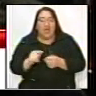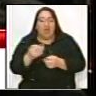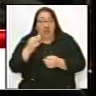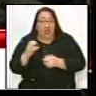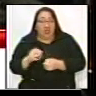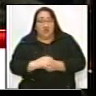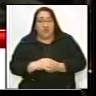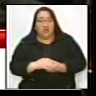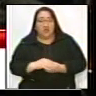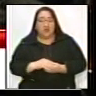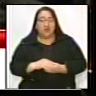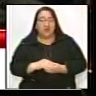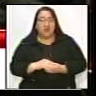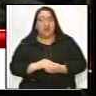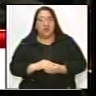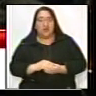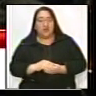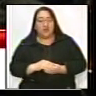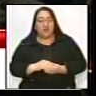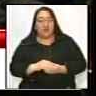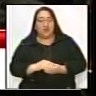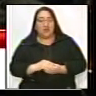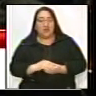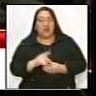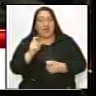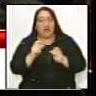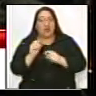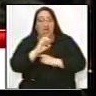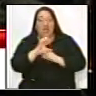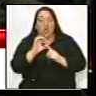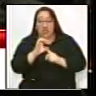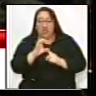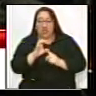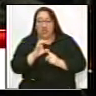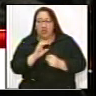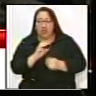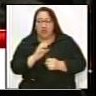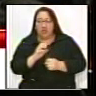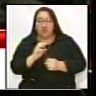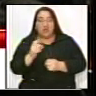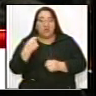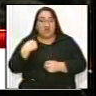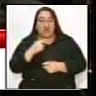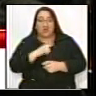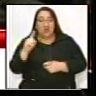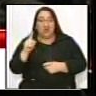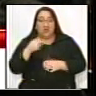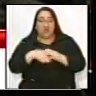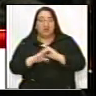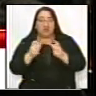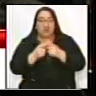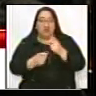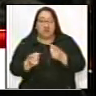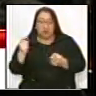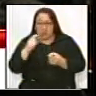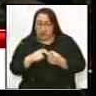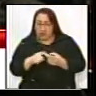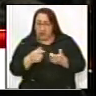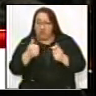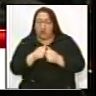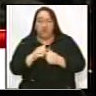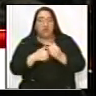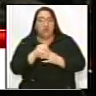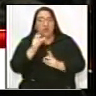cierto, el ciudadano es el jefe de los congresistas. Un congresista llega al cargo de congresista por la elección